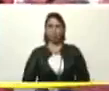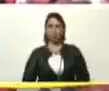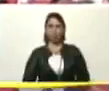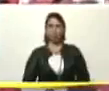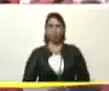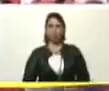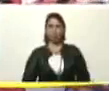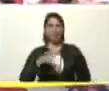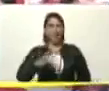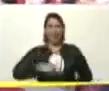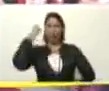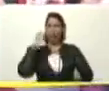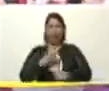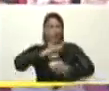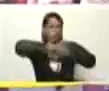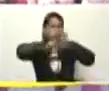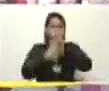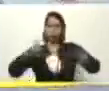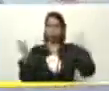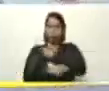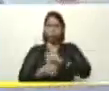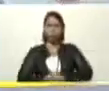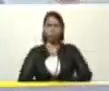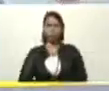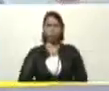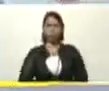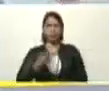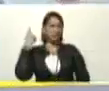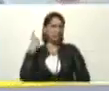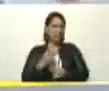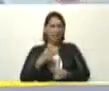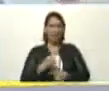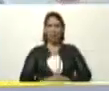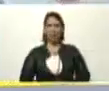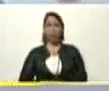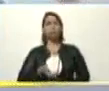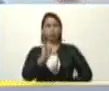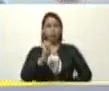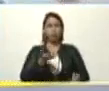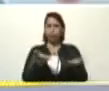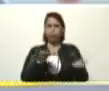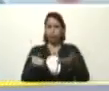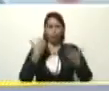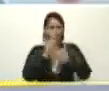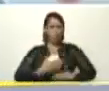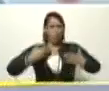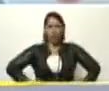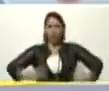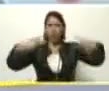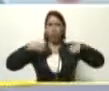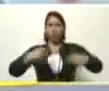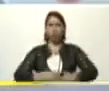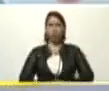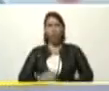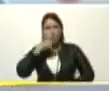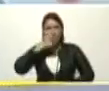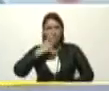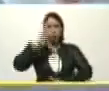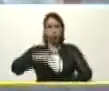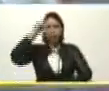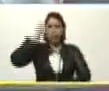esta vaina tiene que cambiar y tiene que haber servicio de calidad y humana para el